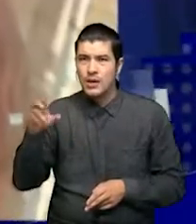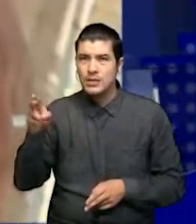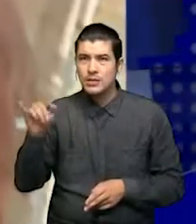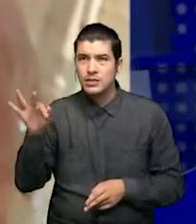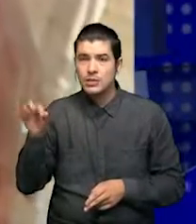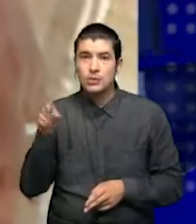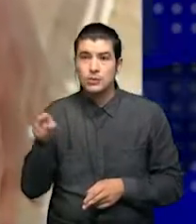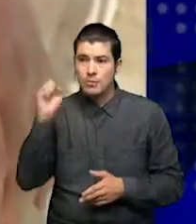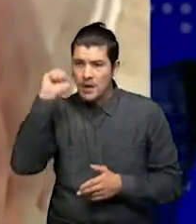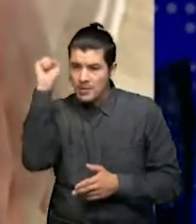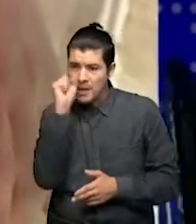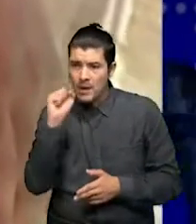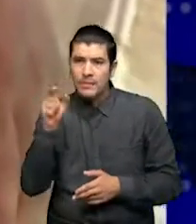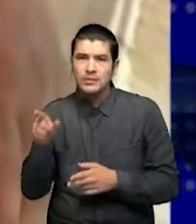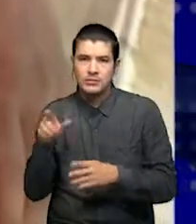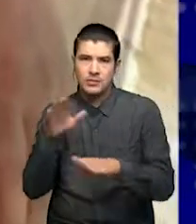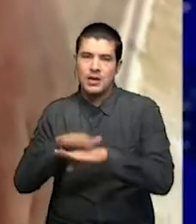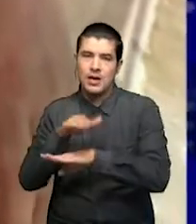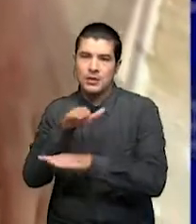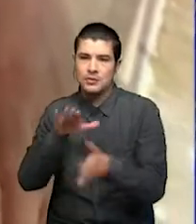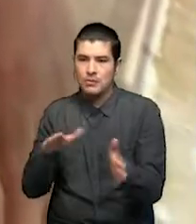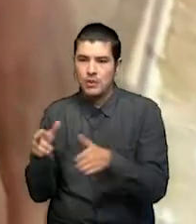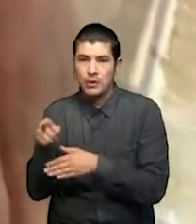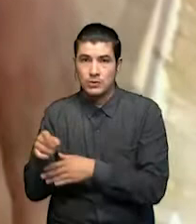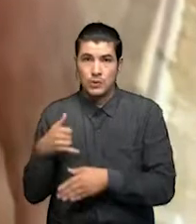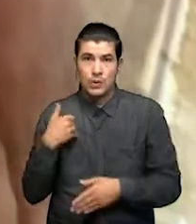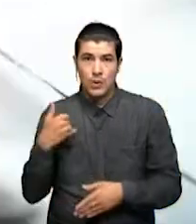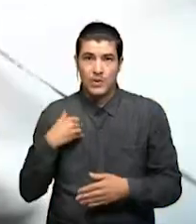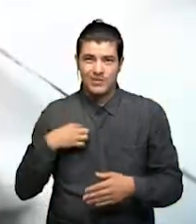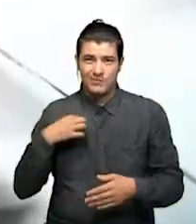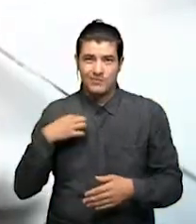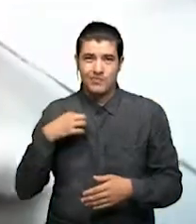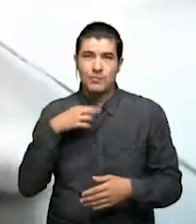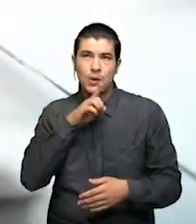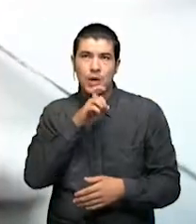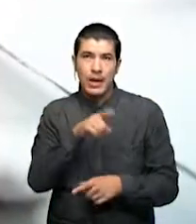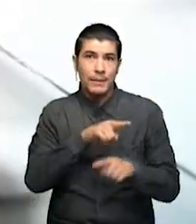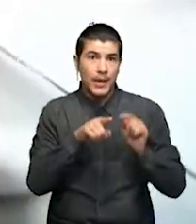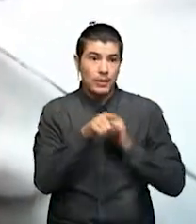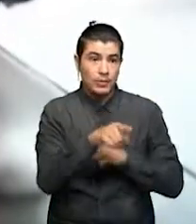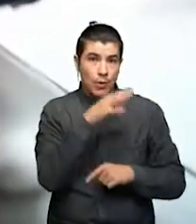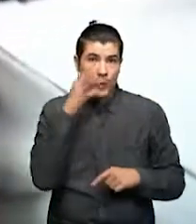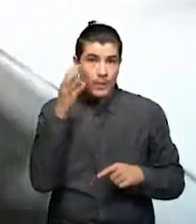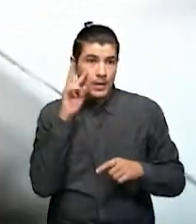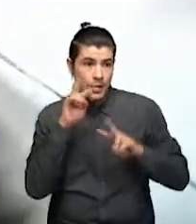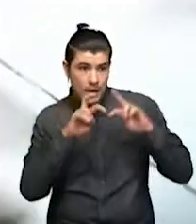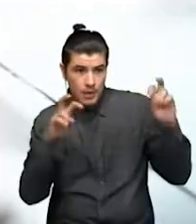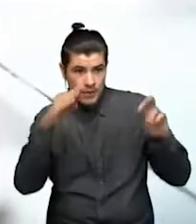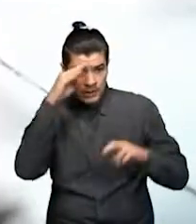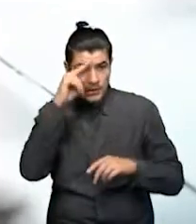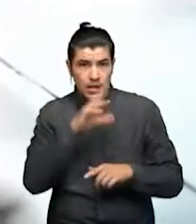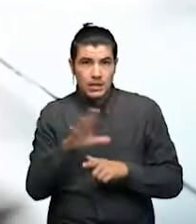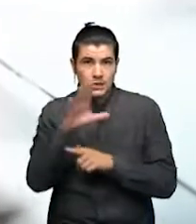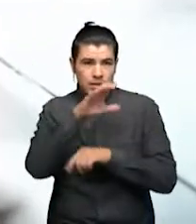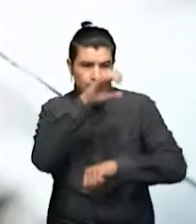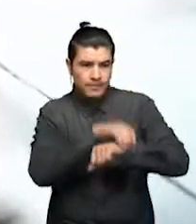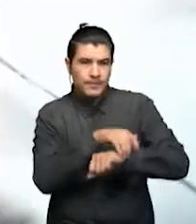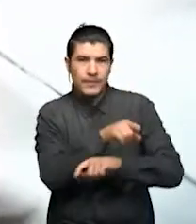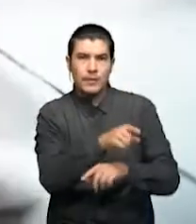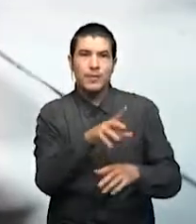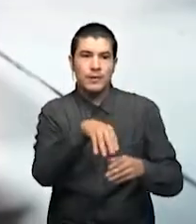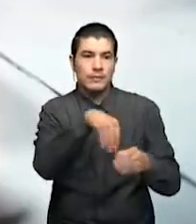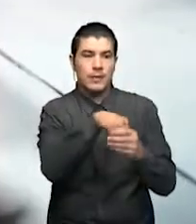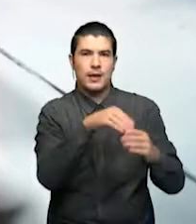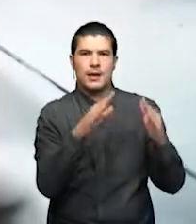termina con su vida la reacción inmediata de las autoridades da para capturar al homicida que curiosamente saben cumpliendo una detención